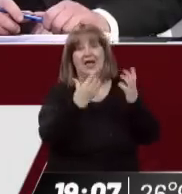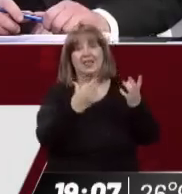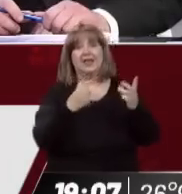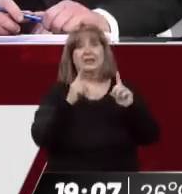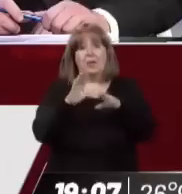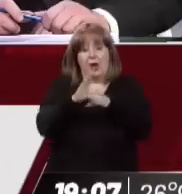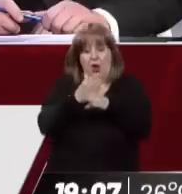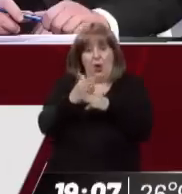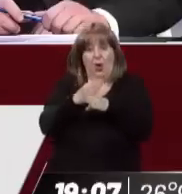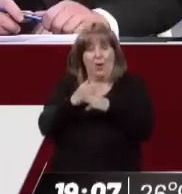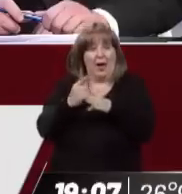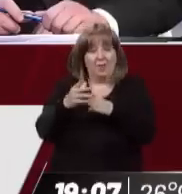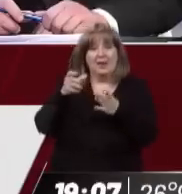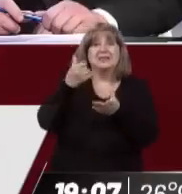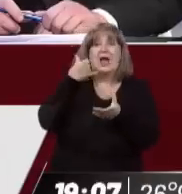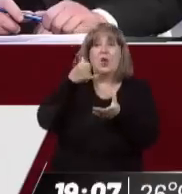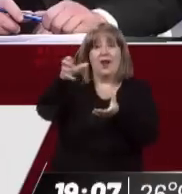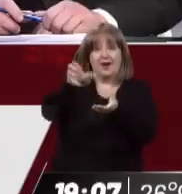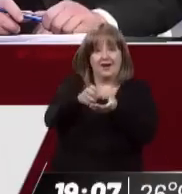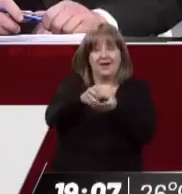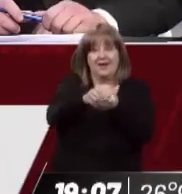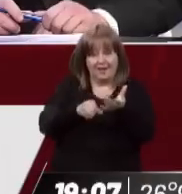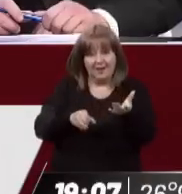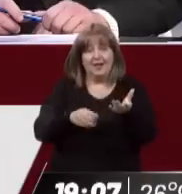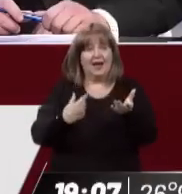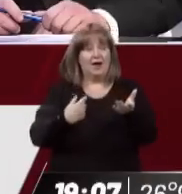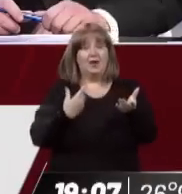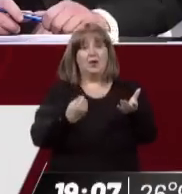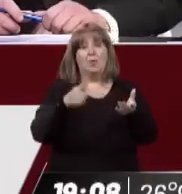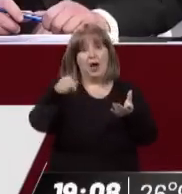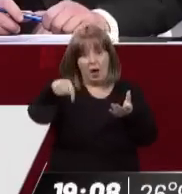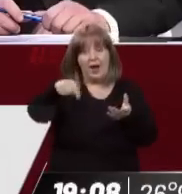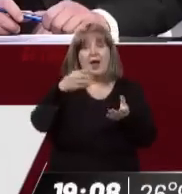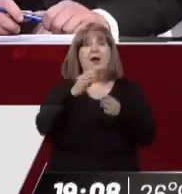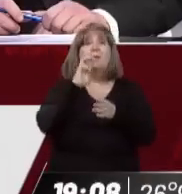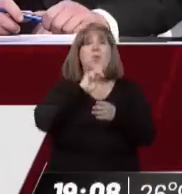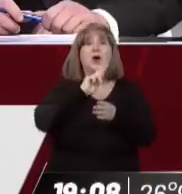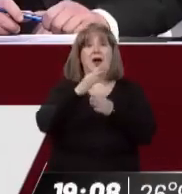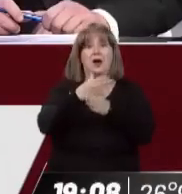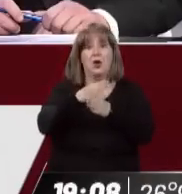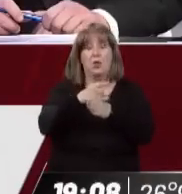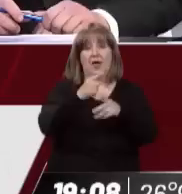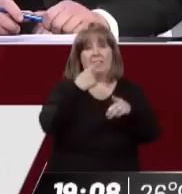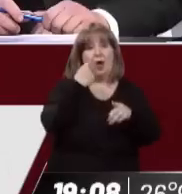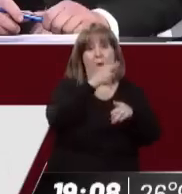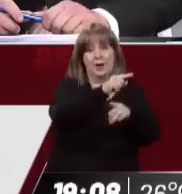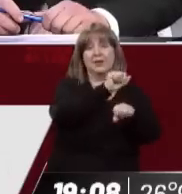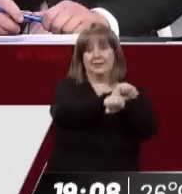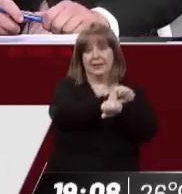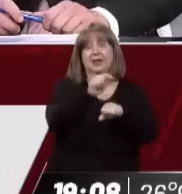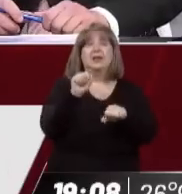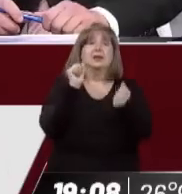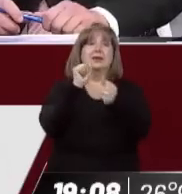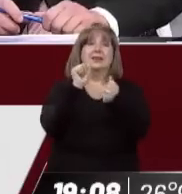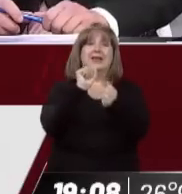la novia que recién lo decíamos que ella también ha quedado detenida y por otro lado lo que se está analizando por estas horas